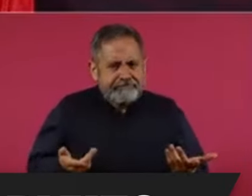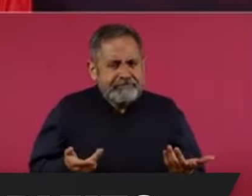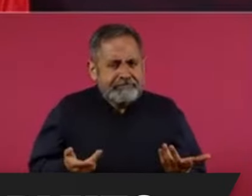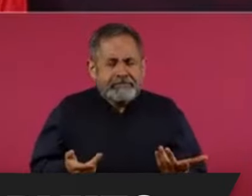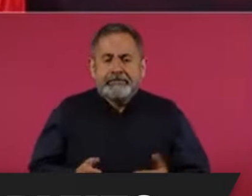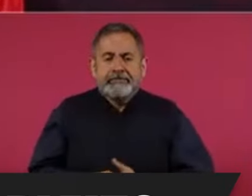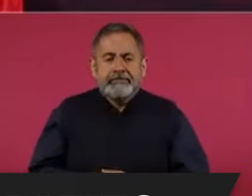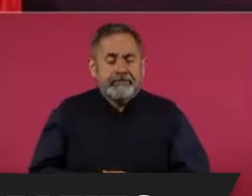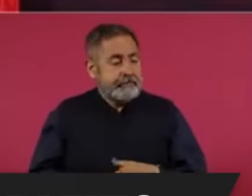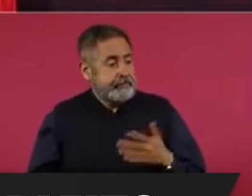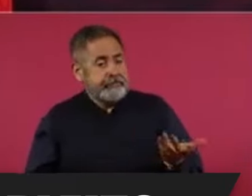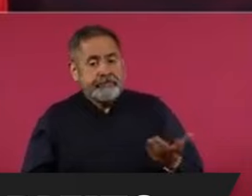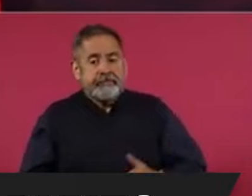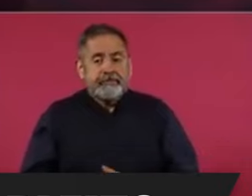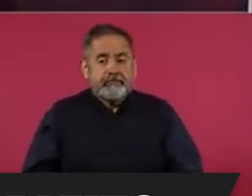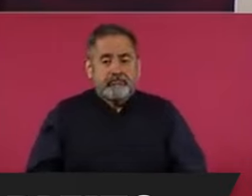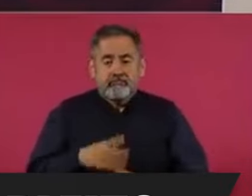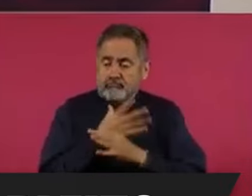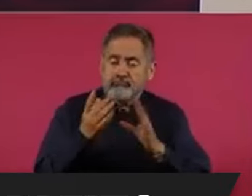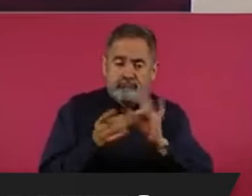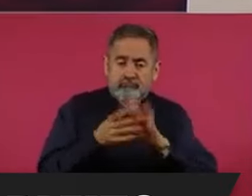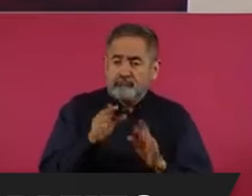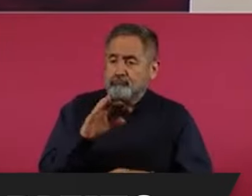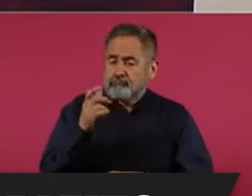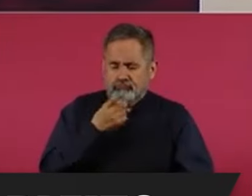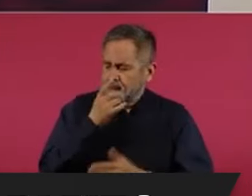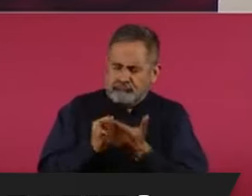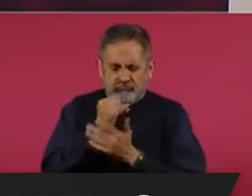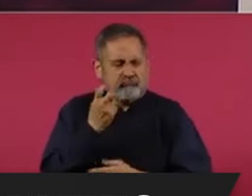eso lo está sosteniendo ahora,